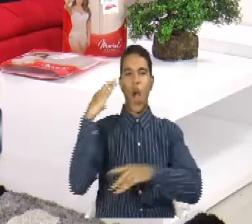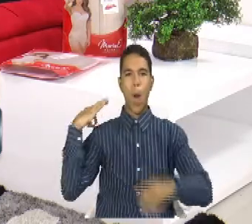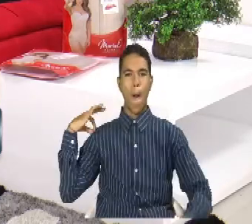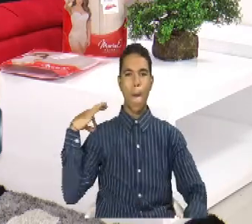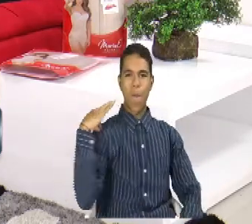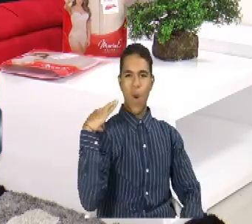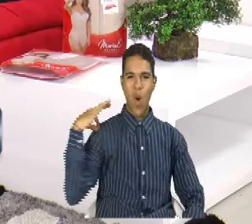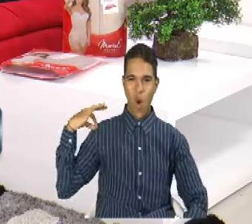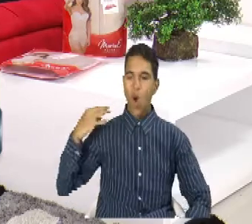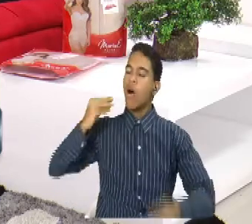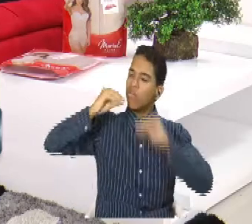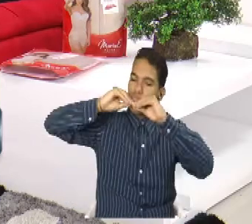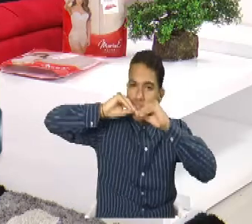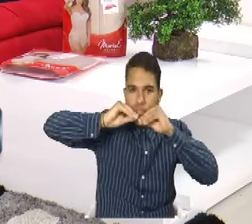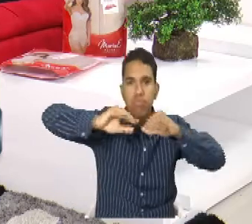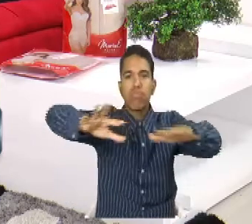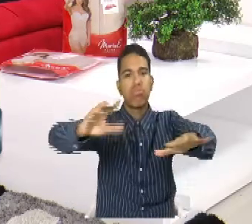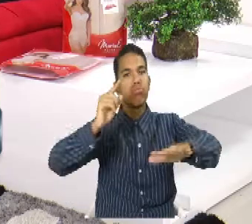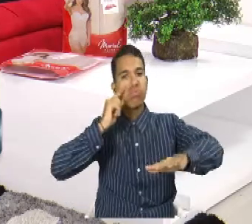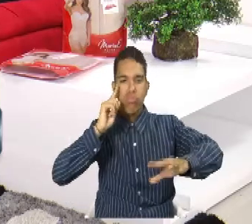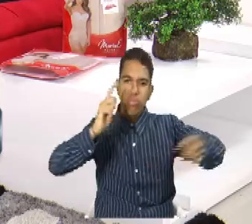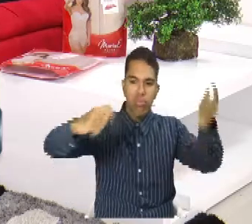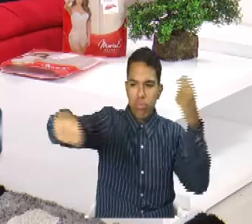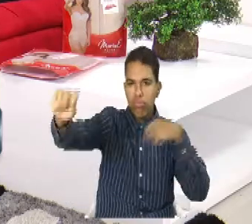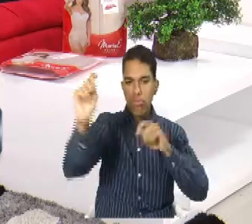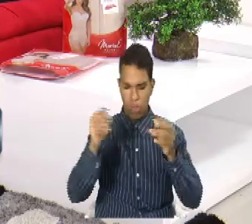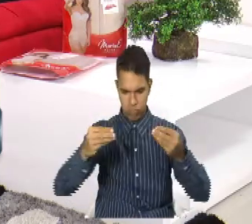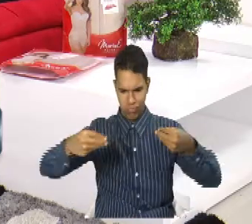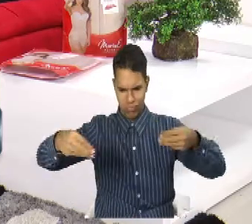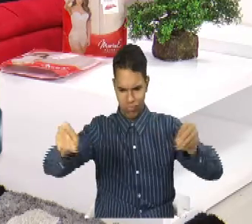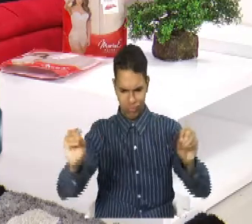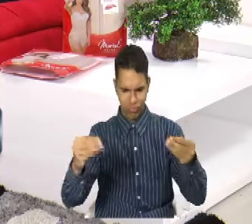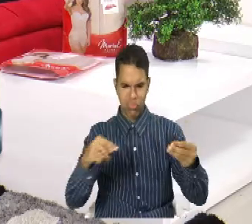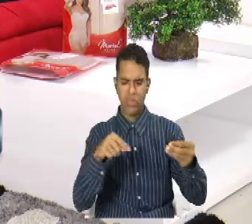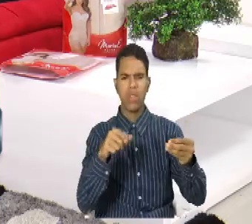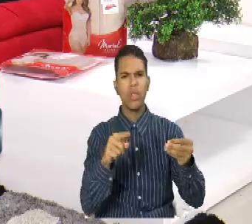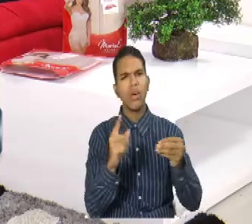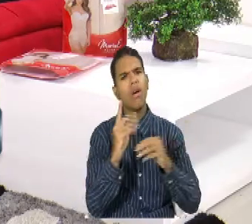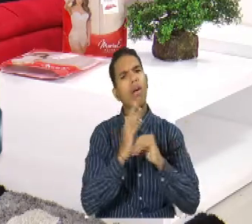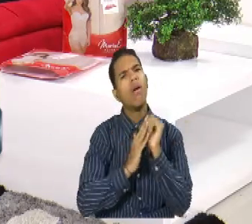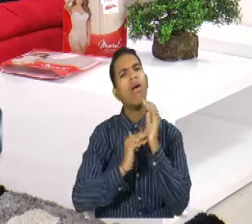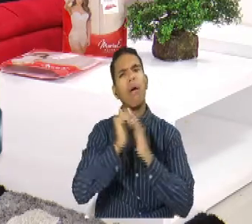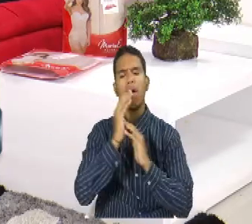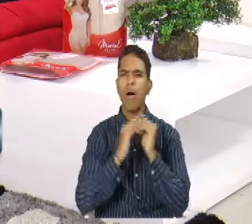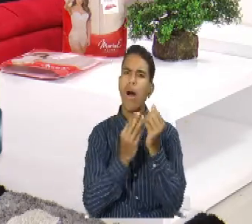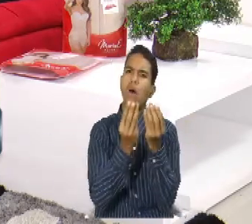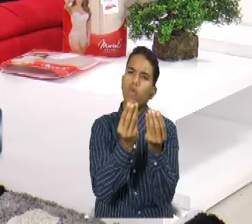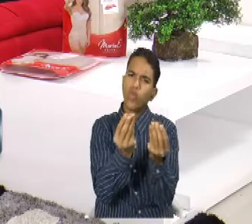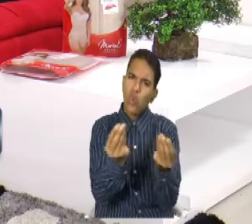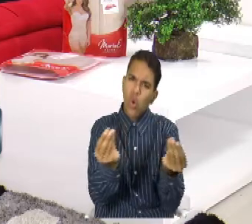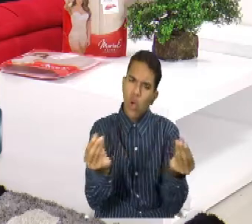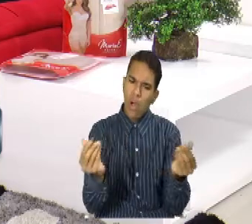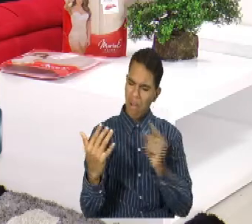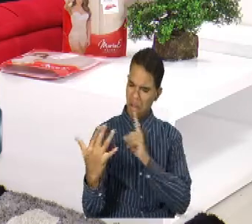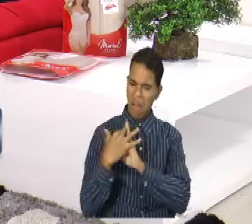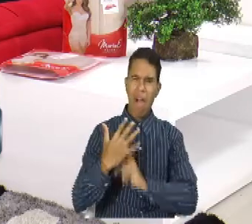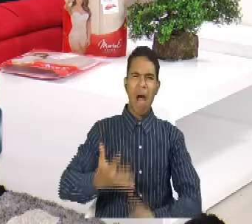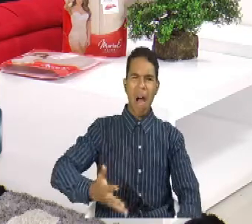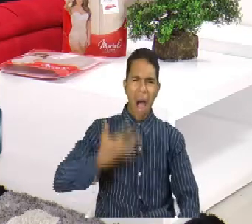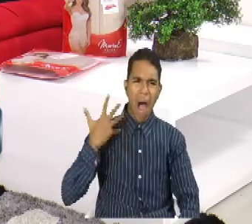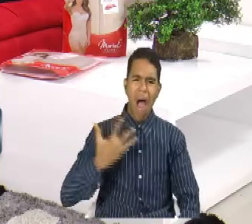tócala, es un material muy fresco. Es un material que está diseñado para este clima.